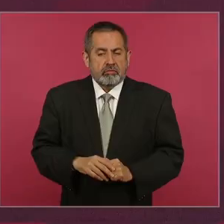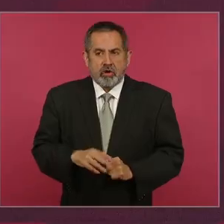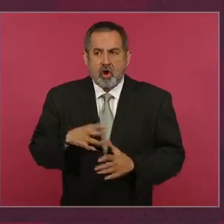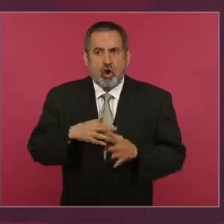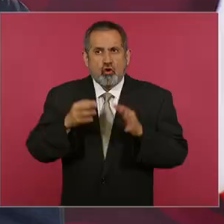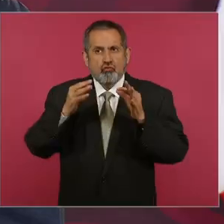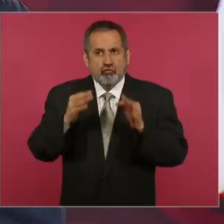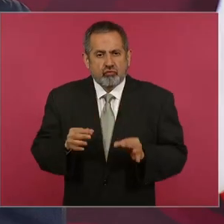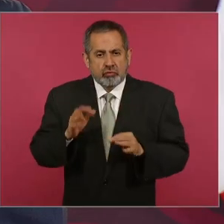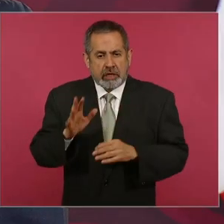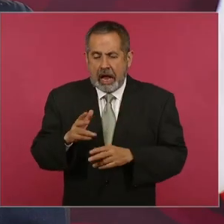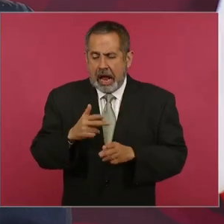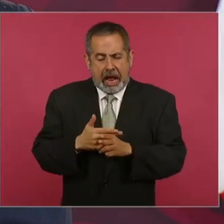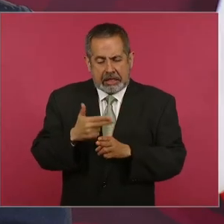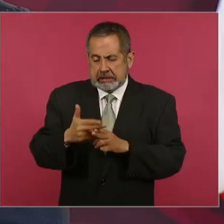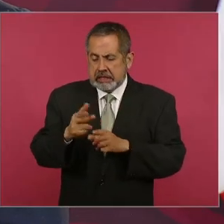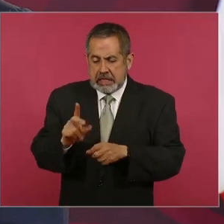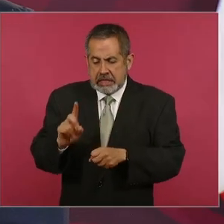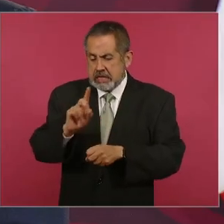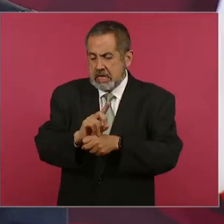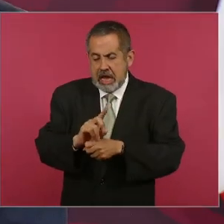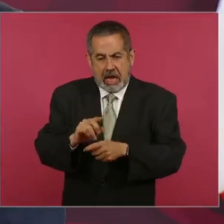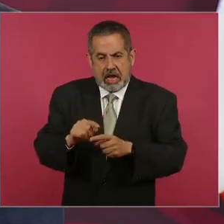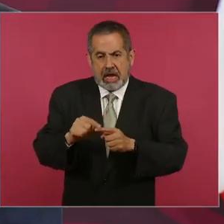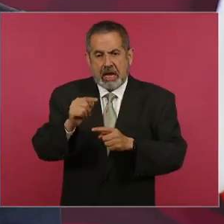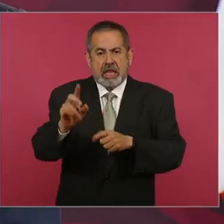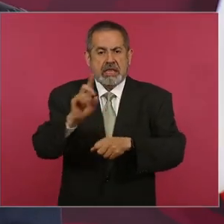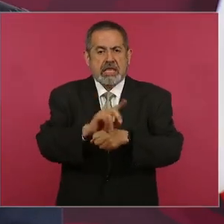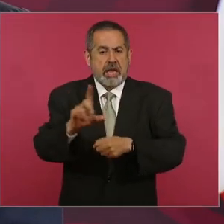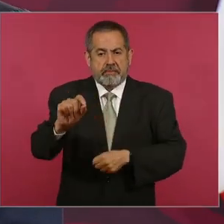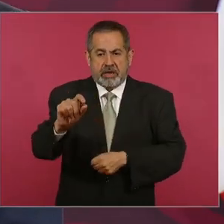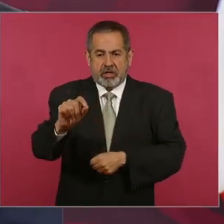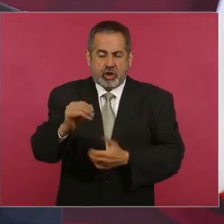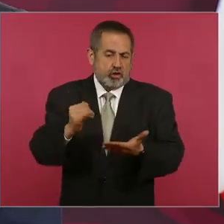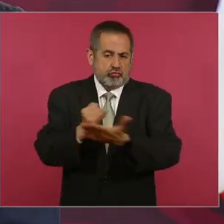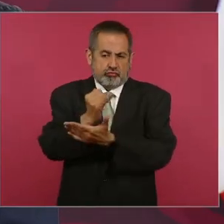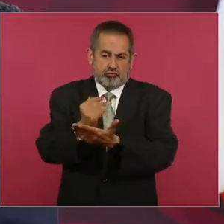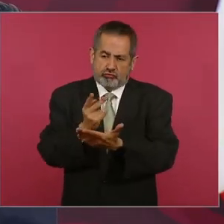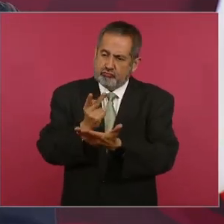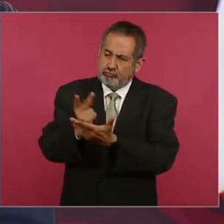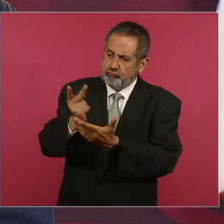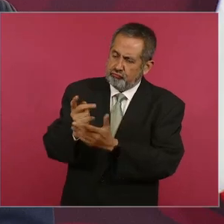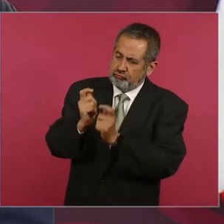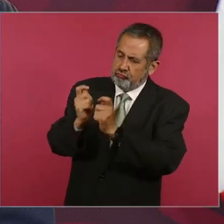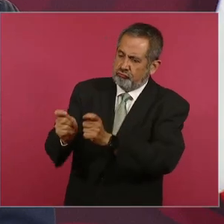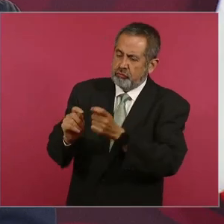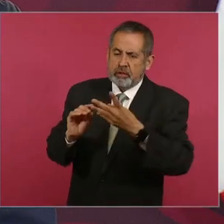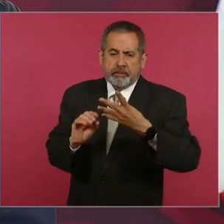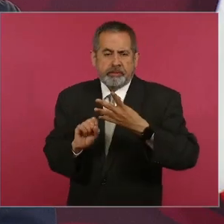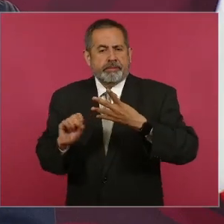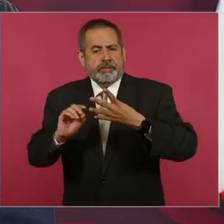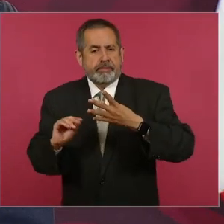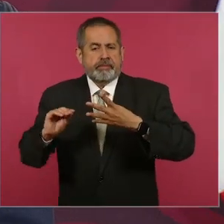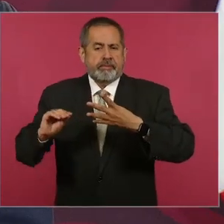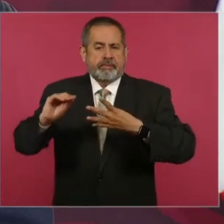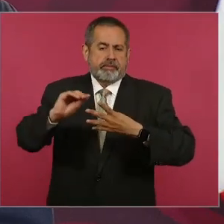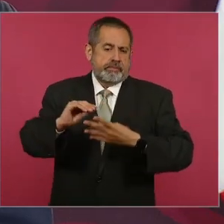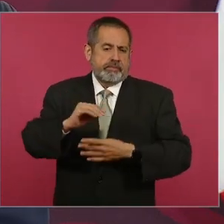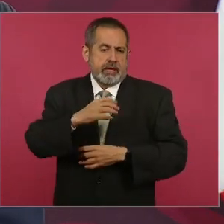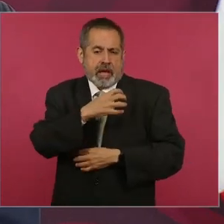formalmente es hasta el 20 que se entregue el